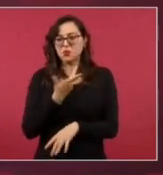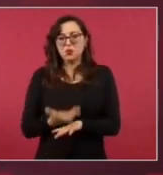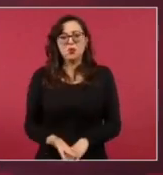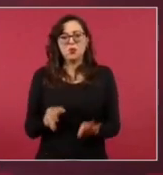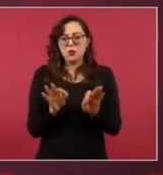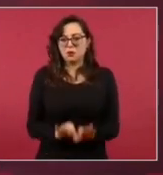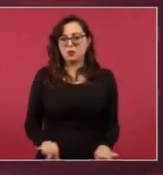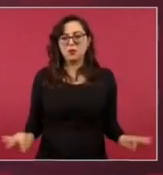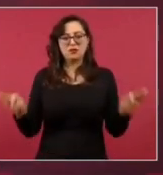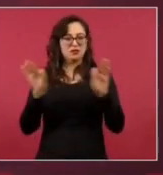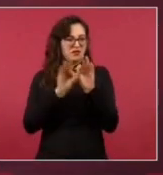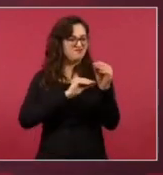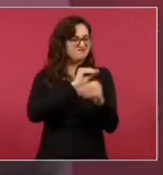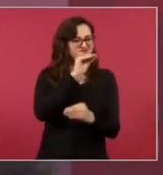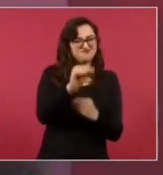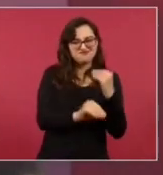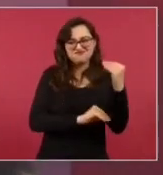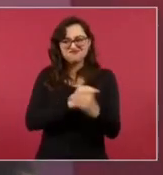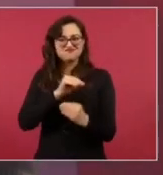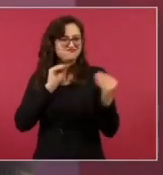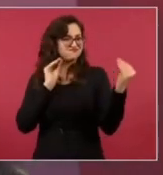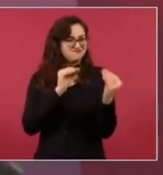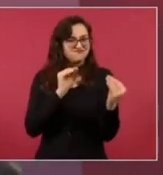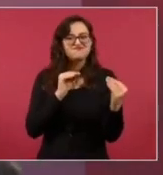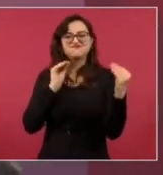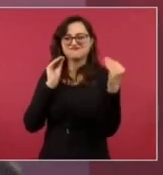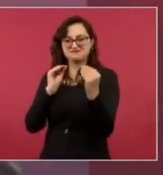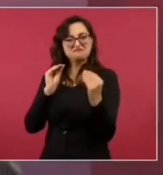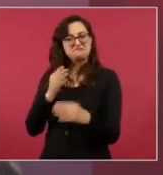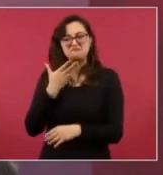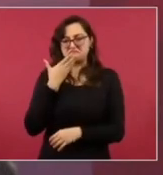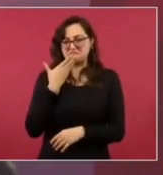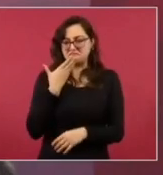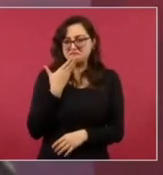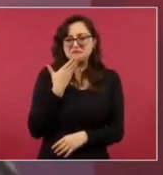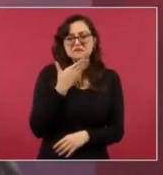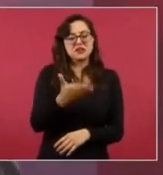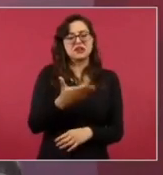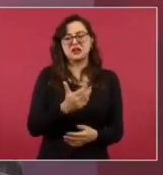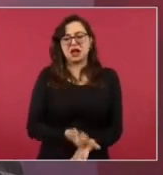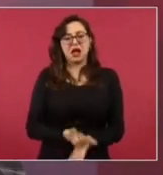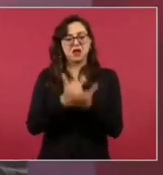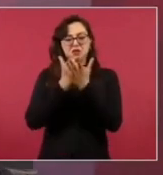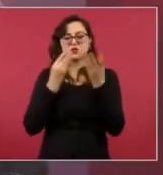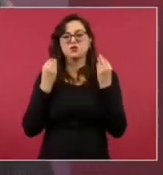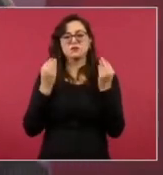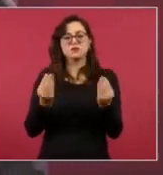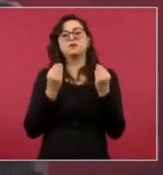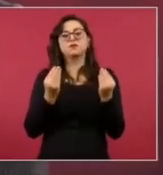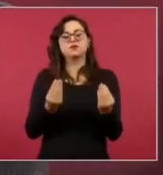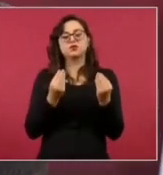importantísimo el debate, porque cada vez se